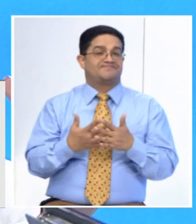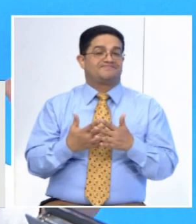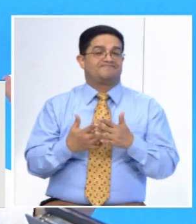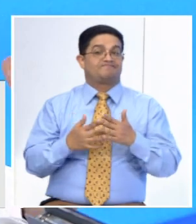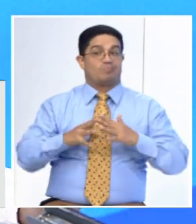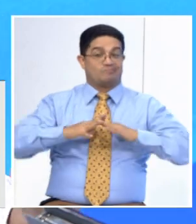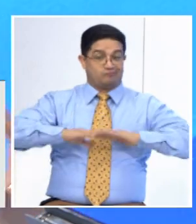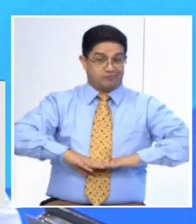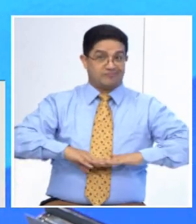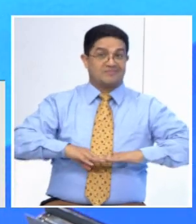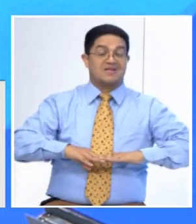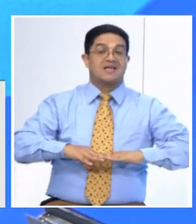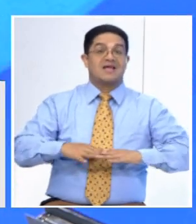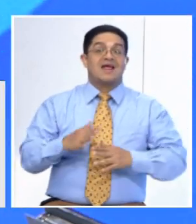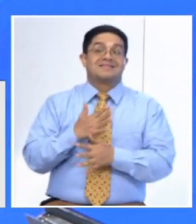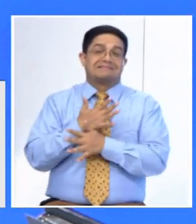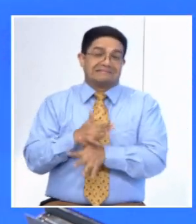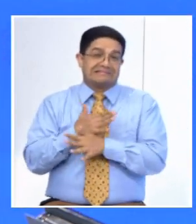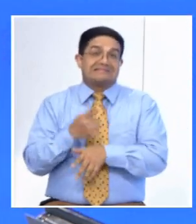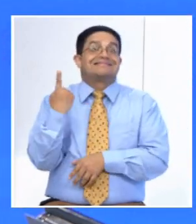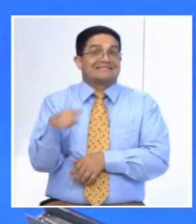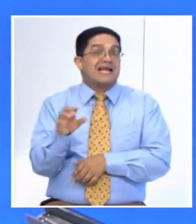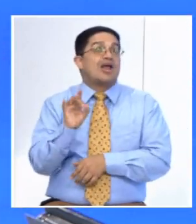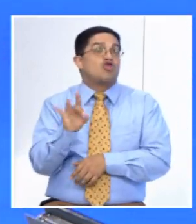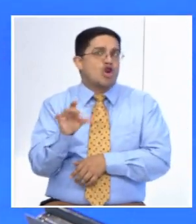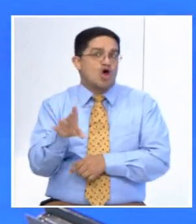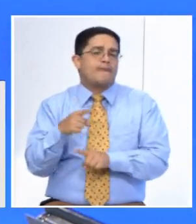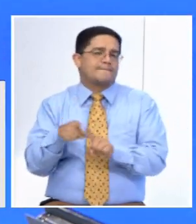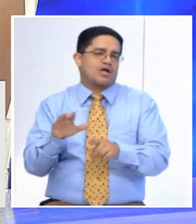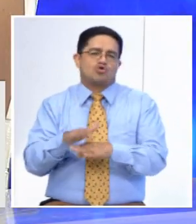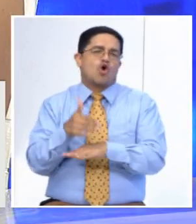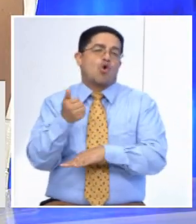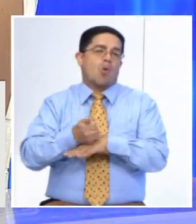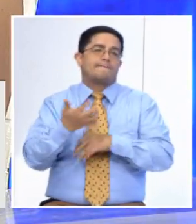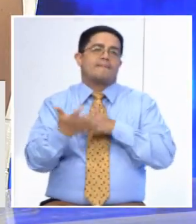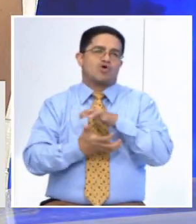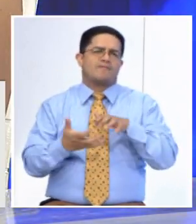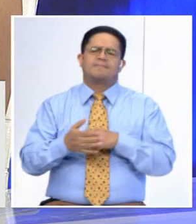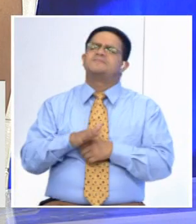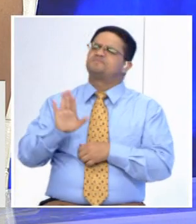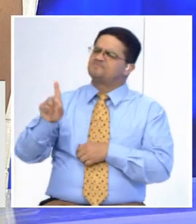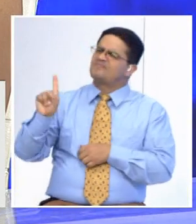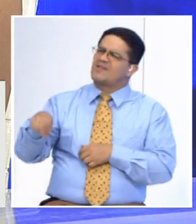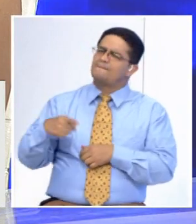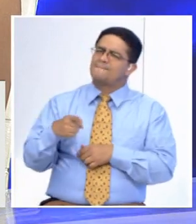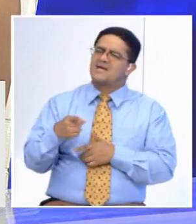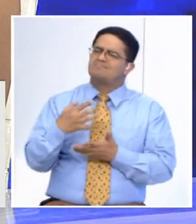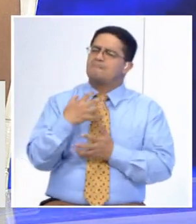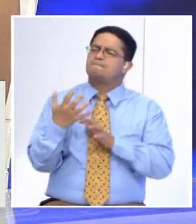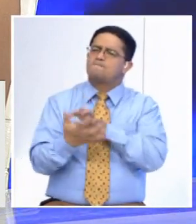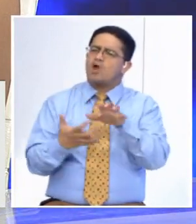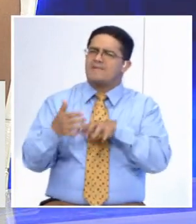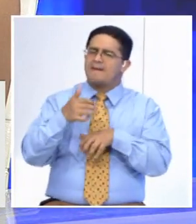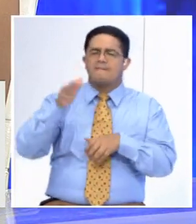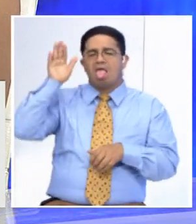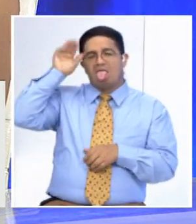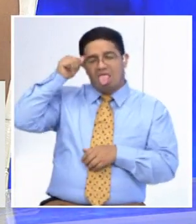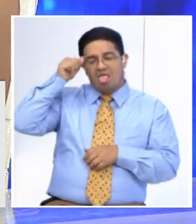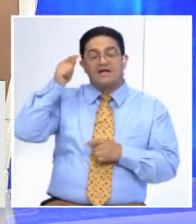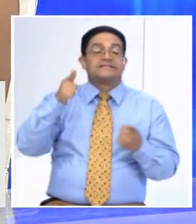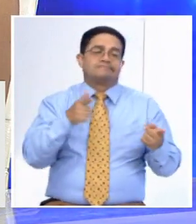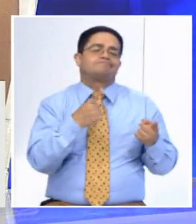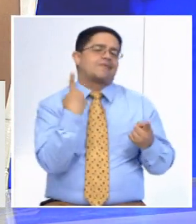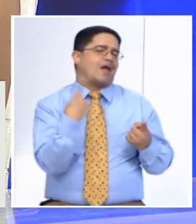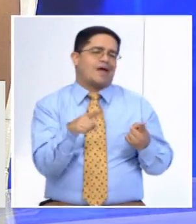relaciones sexuales, pero es por la misma condición. Hablemos un poco también sobre la incontinencia urinaria y también sus tipos, por favor. Existen muchos tipos de